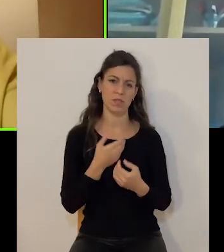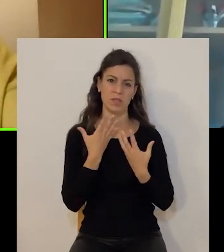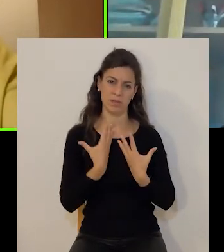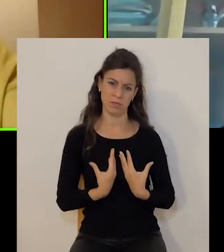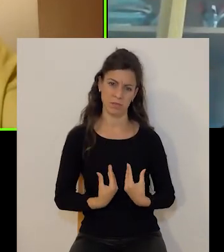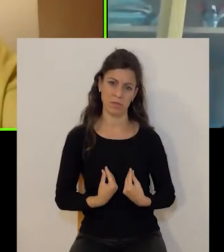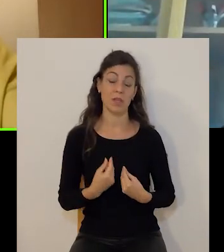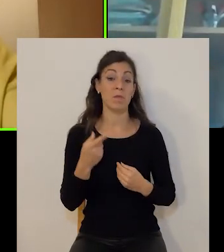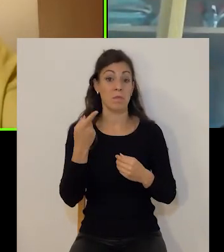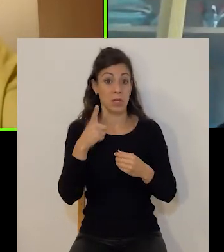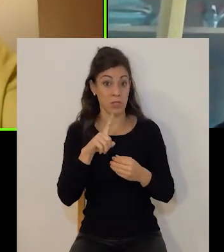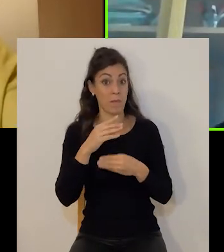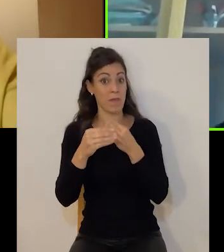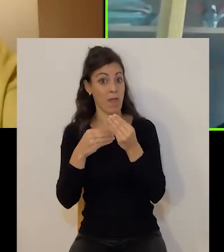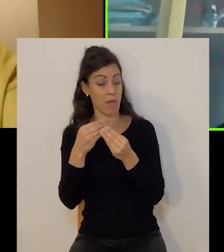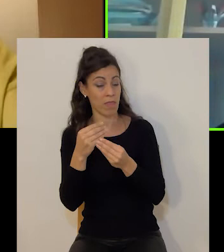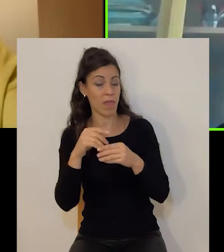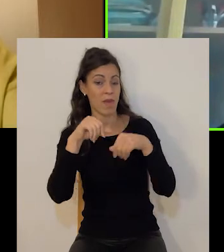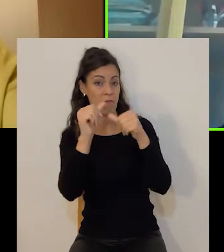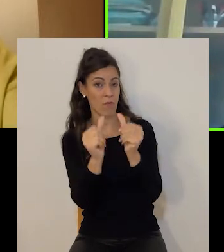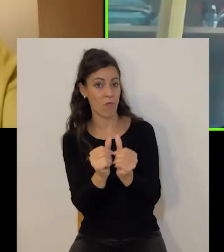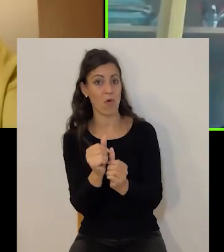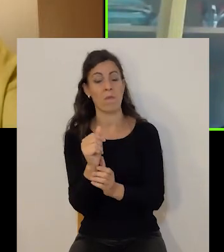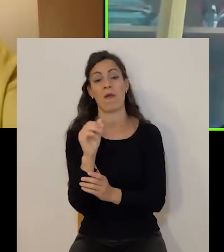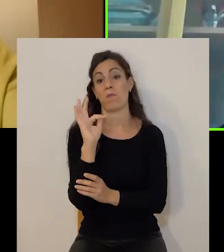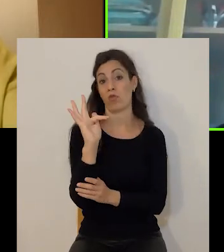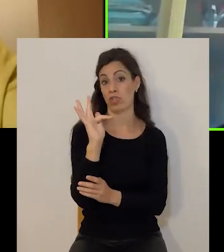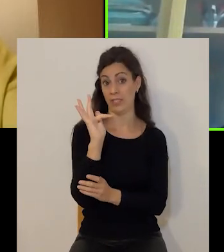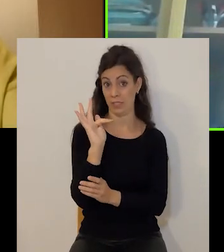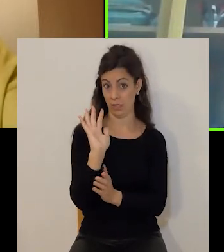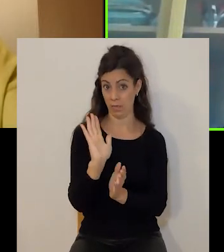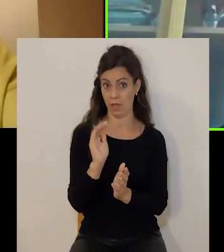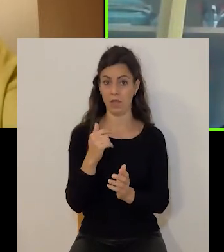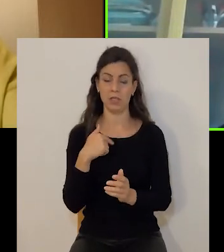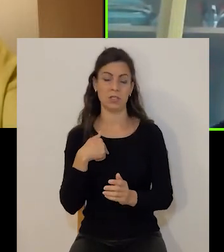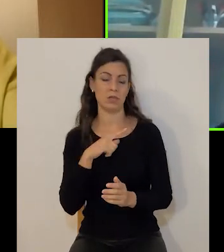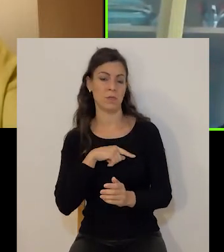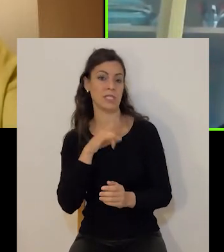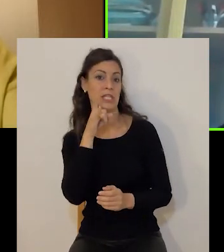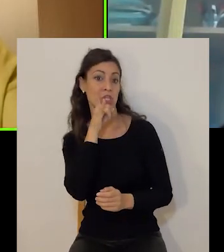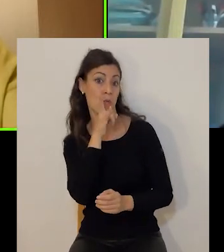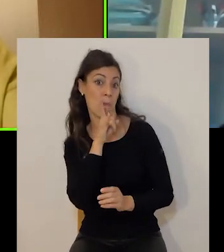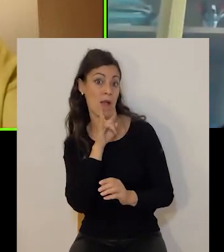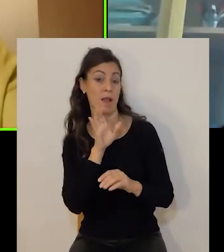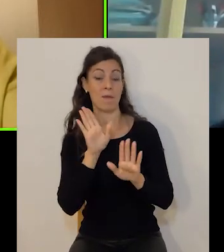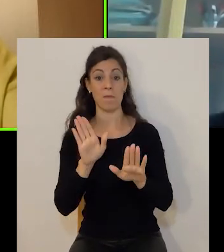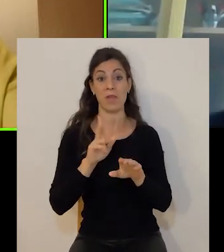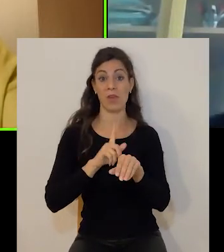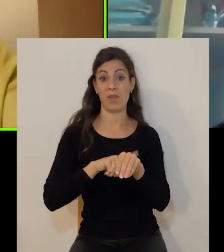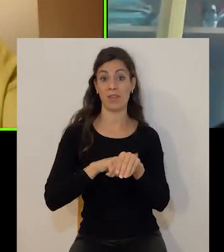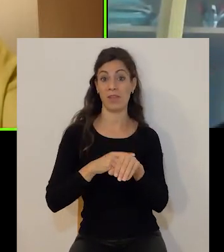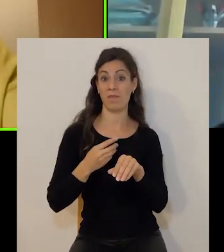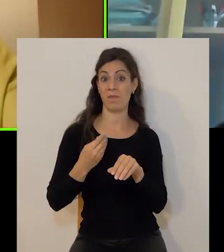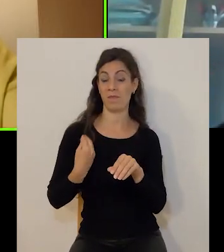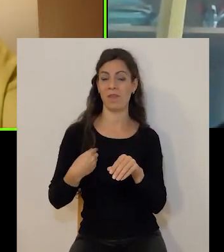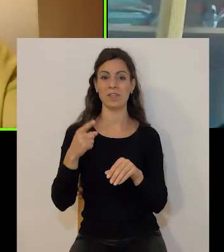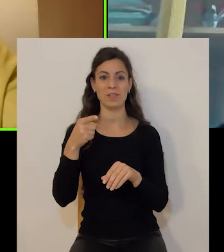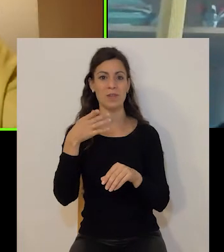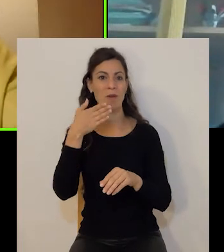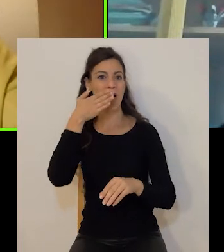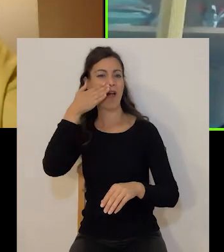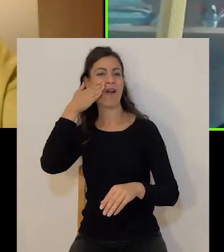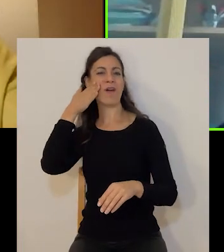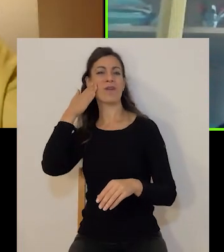hacerlo desde una forma positiva, porque no hay que generarles tampoco incertidumbre. Estoy mal, pero a la vez estoy tan orgullosa de